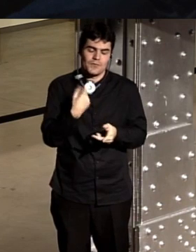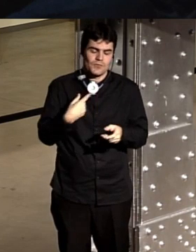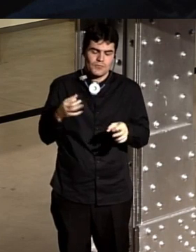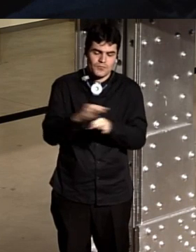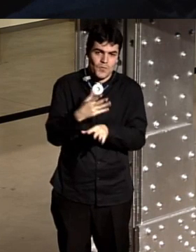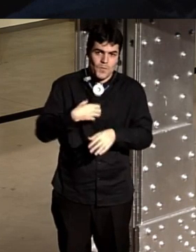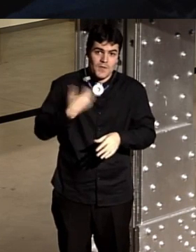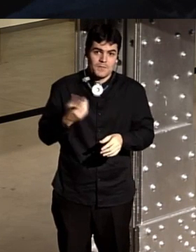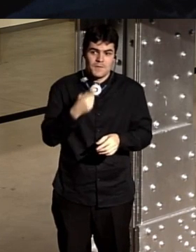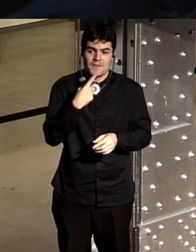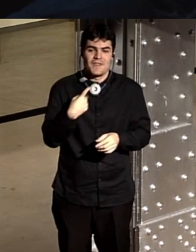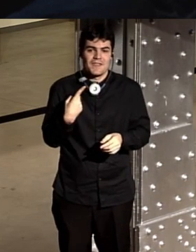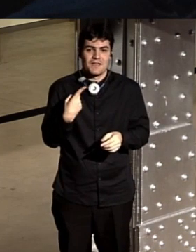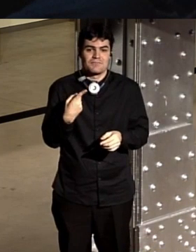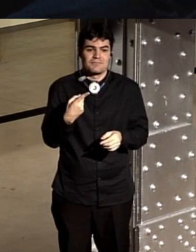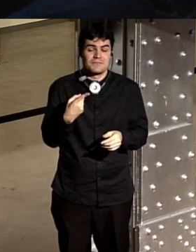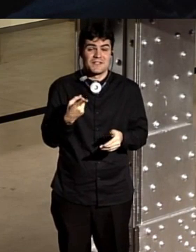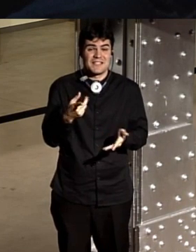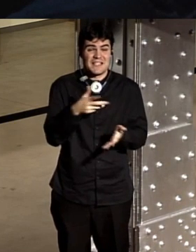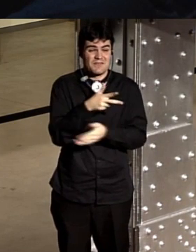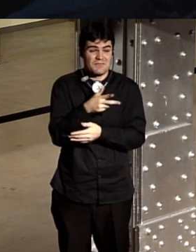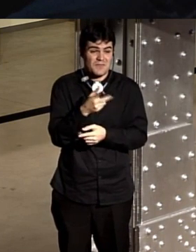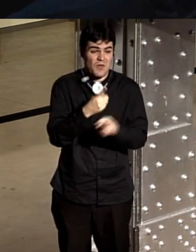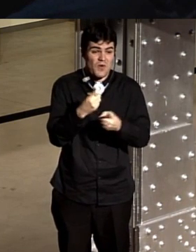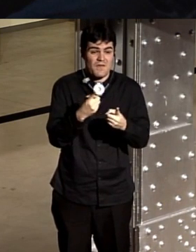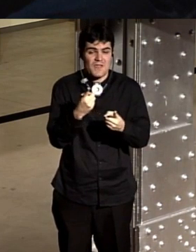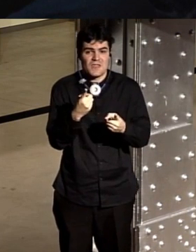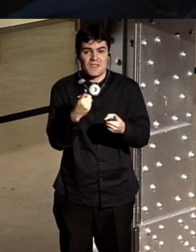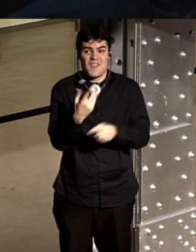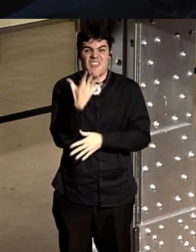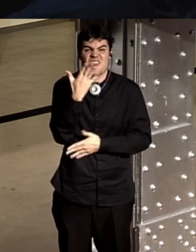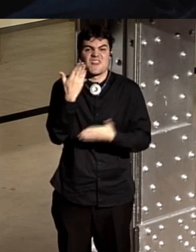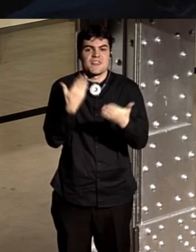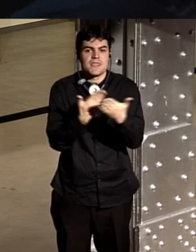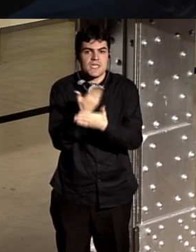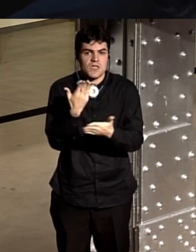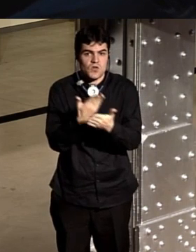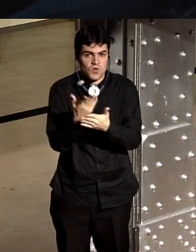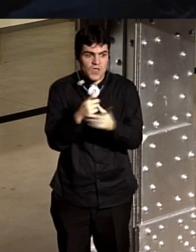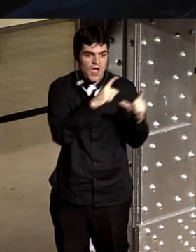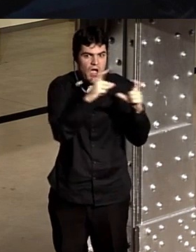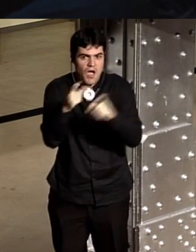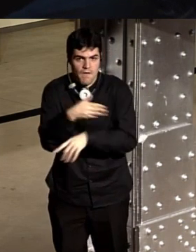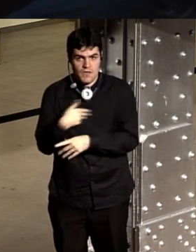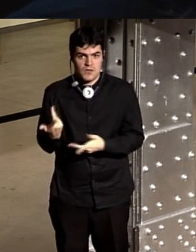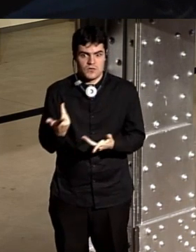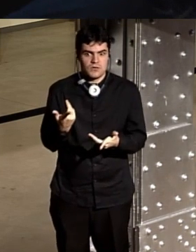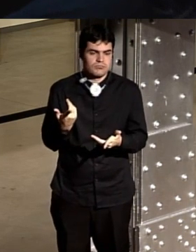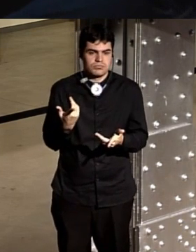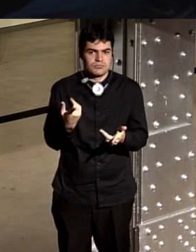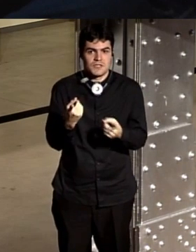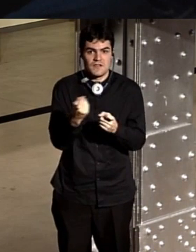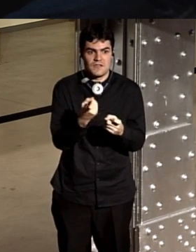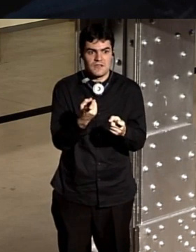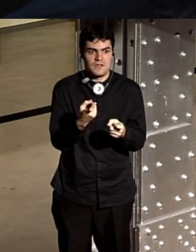decías, me piden reportajes en 5 días a veces. ¿Cómo se trabaja a contrarreloj esa confianza que a veces se requiere tiempo y uno